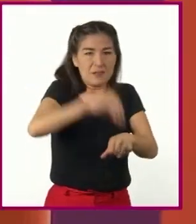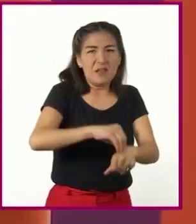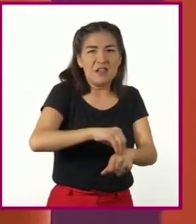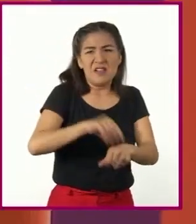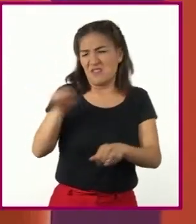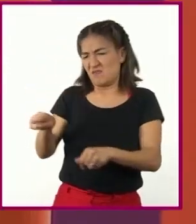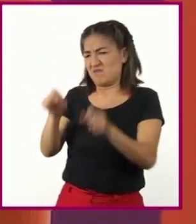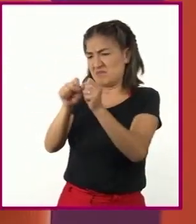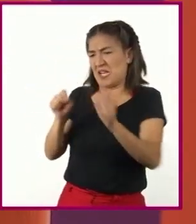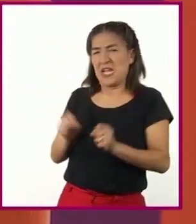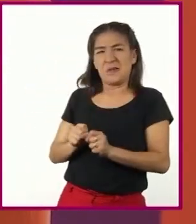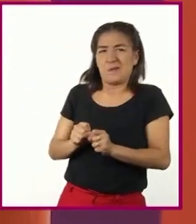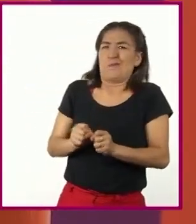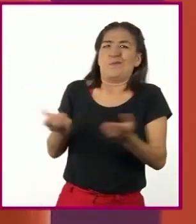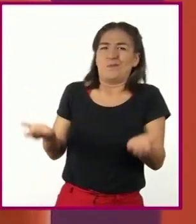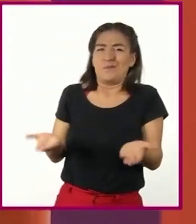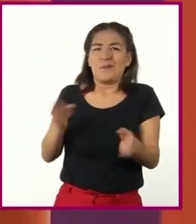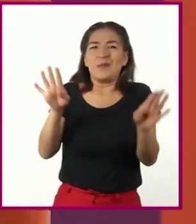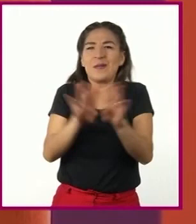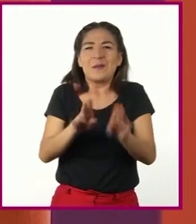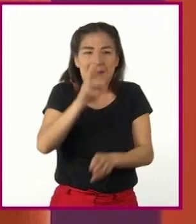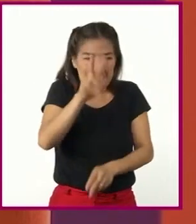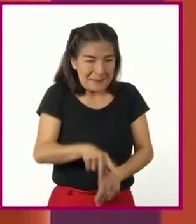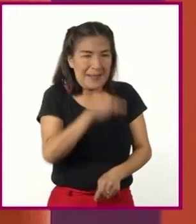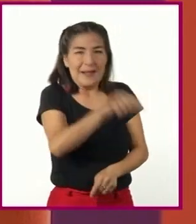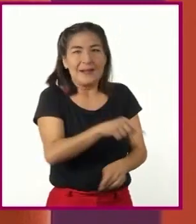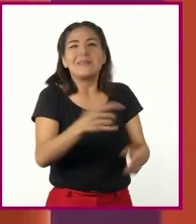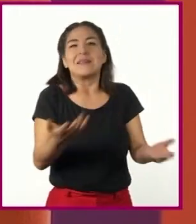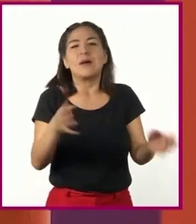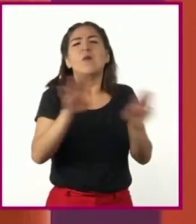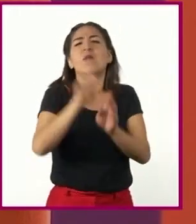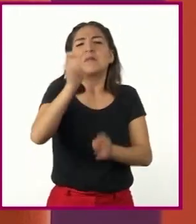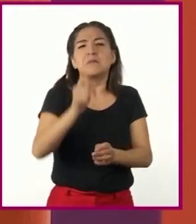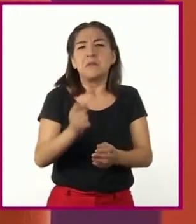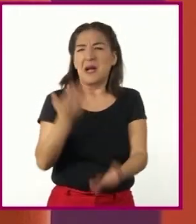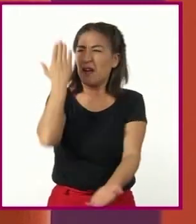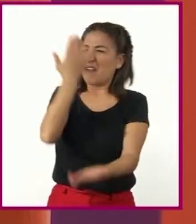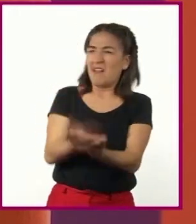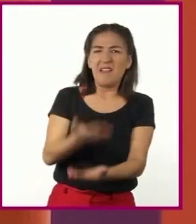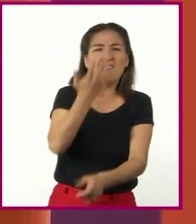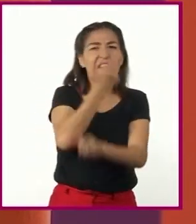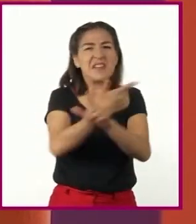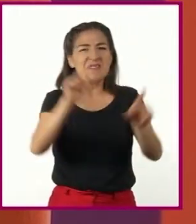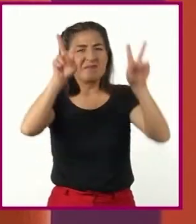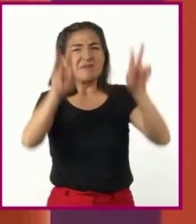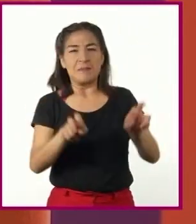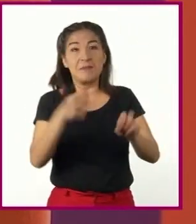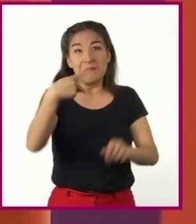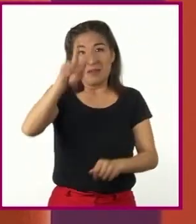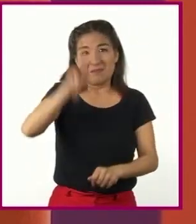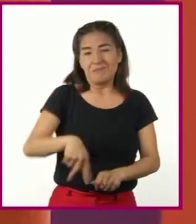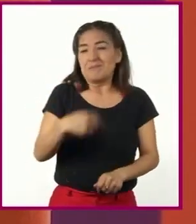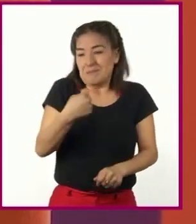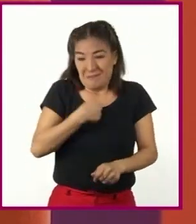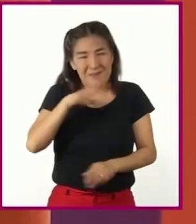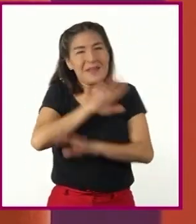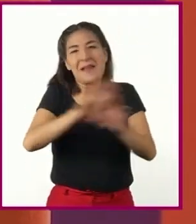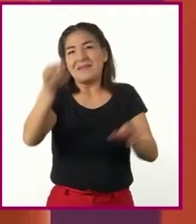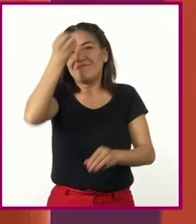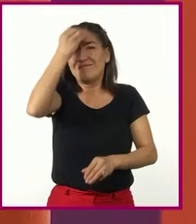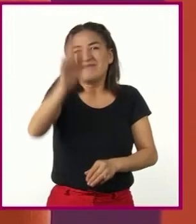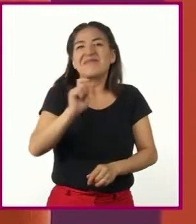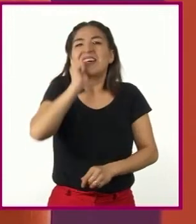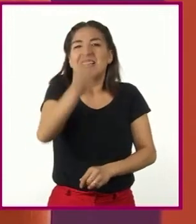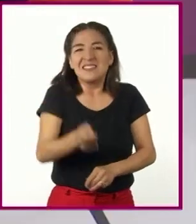aula. Porque como volvemos a la caída libre, pues sí tengo el concepto de caída libre, pero lo olvidé. Yo la verdad ya olvidé que era caída